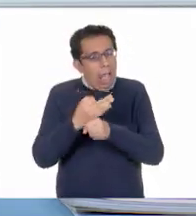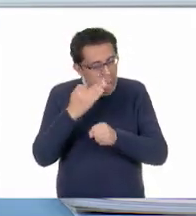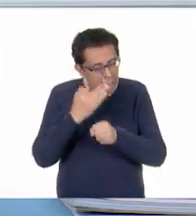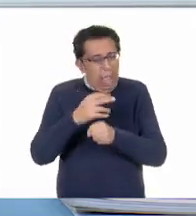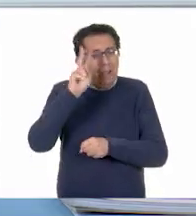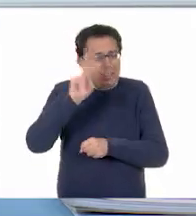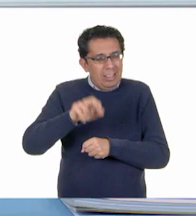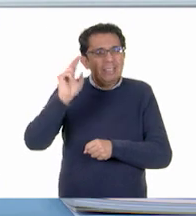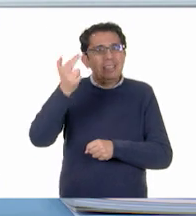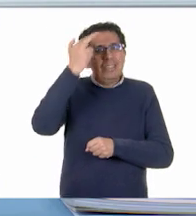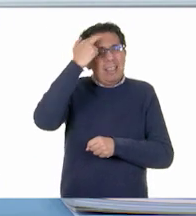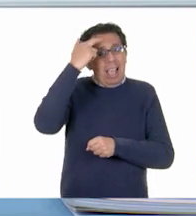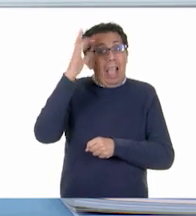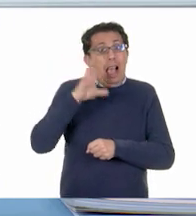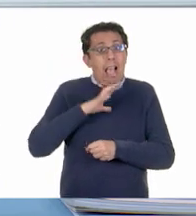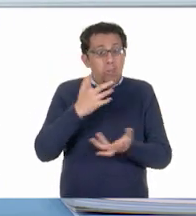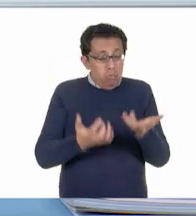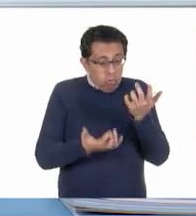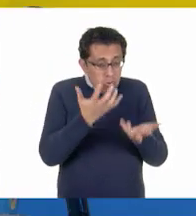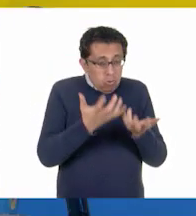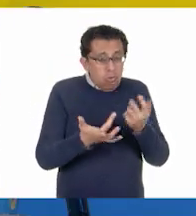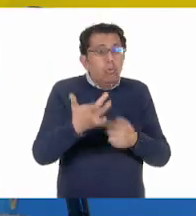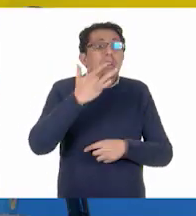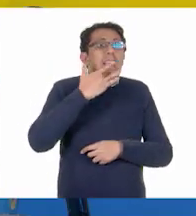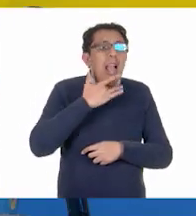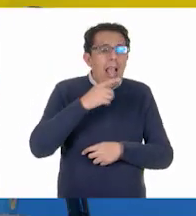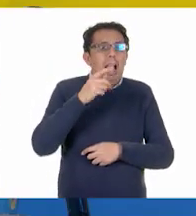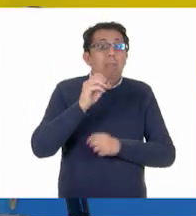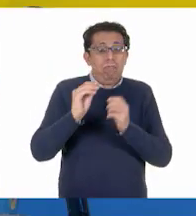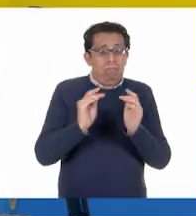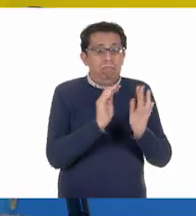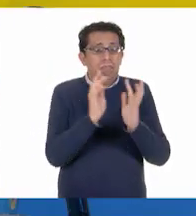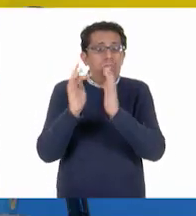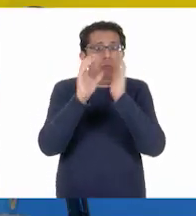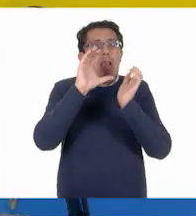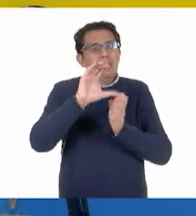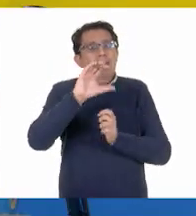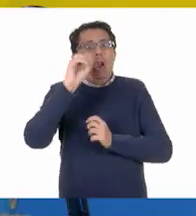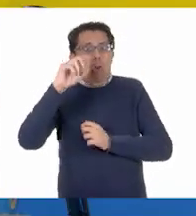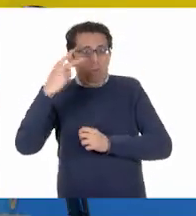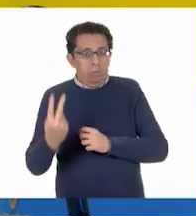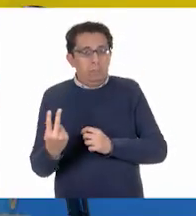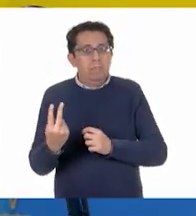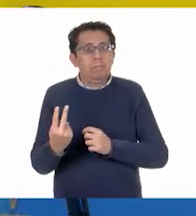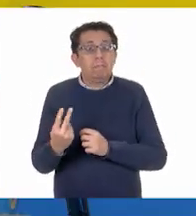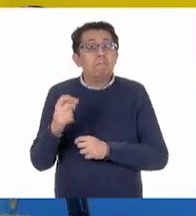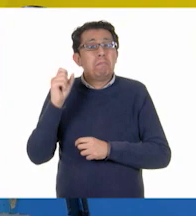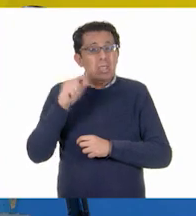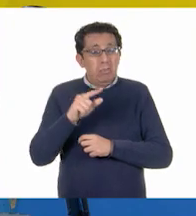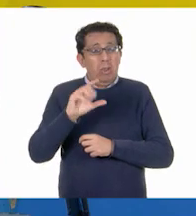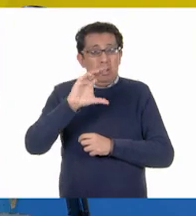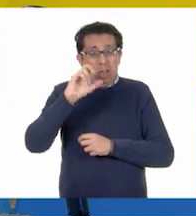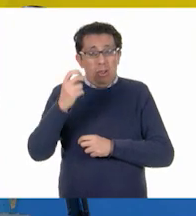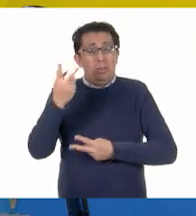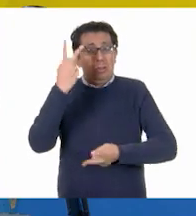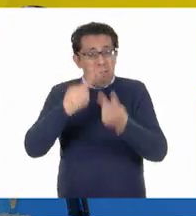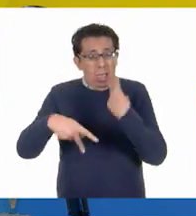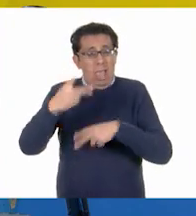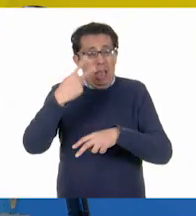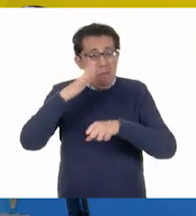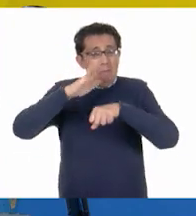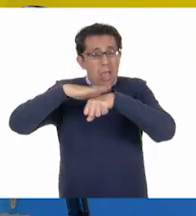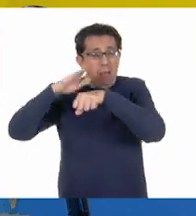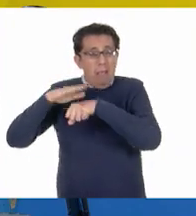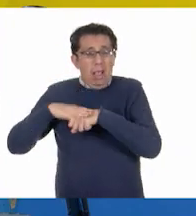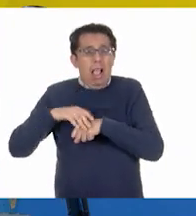combustible se desprendía dióxido de carbono. Sí, y que el aumento en la producción de dióxido de carbono provocaba la